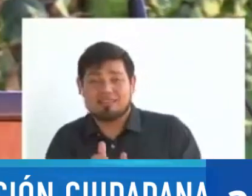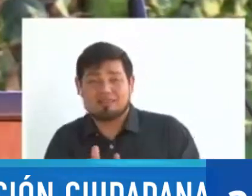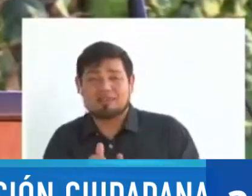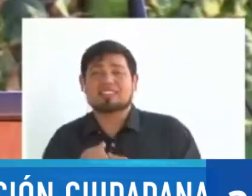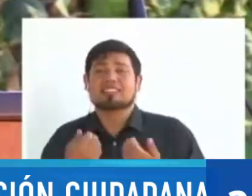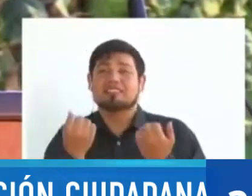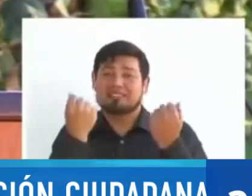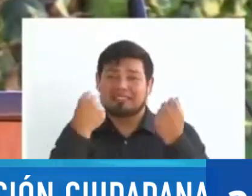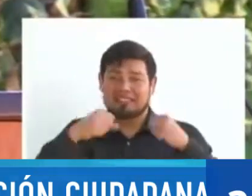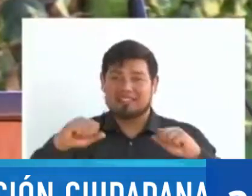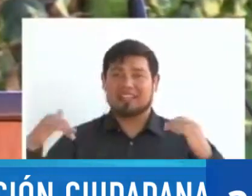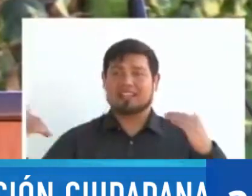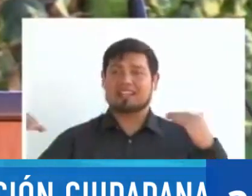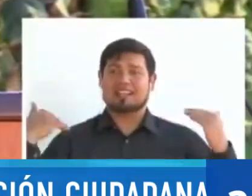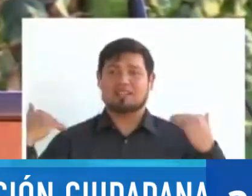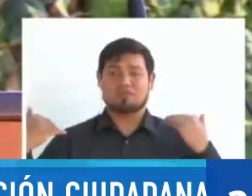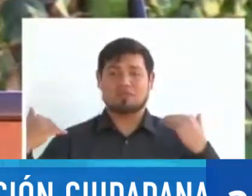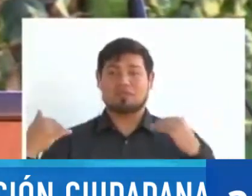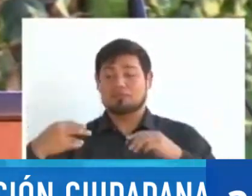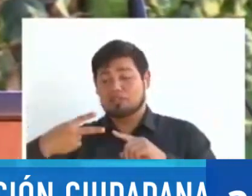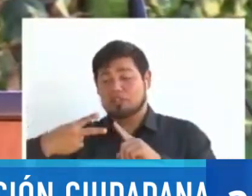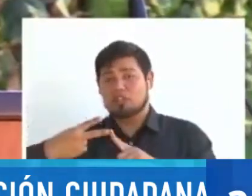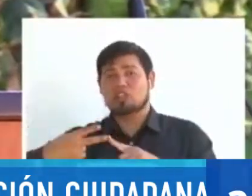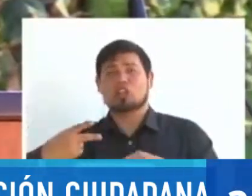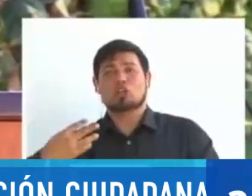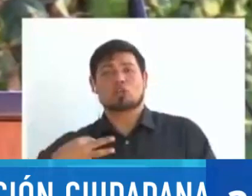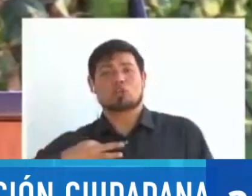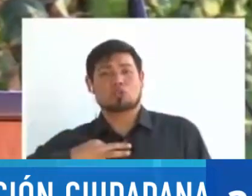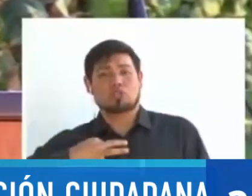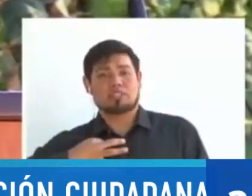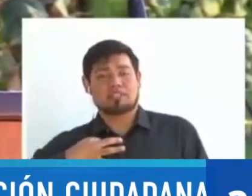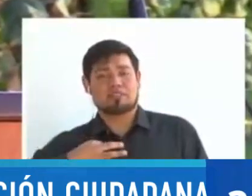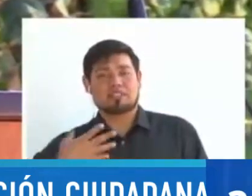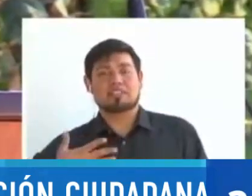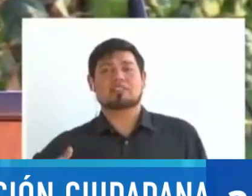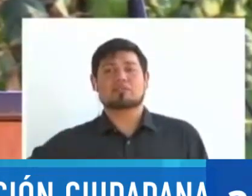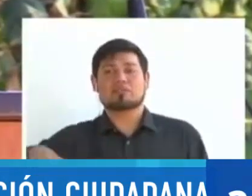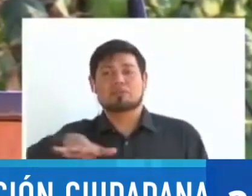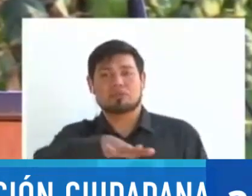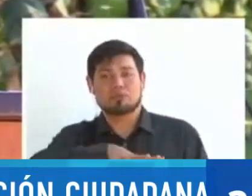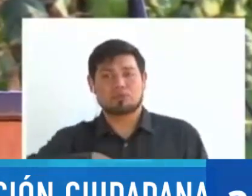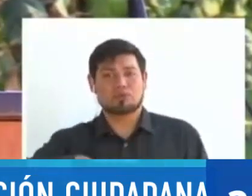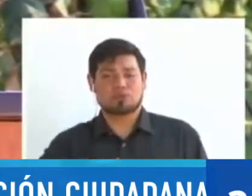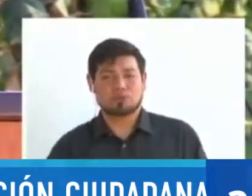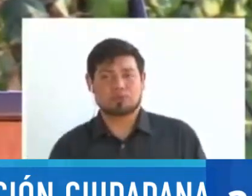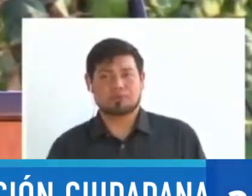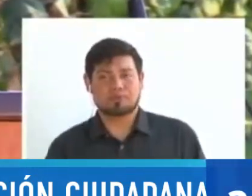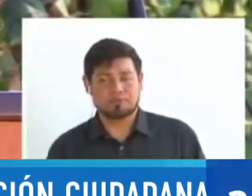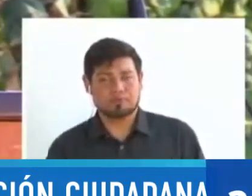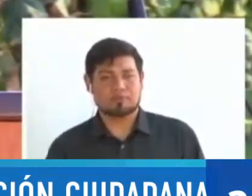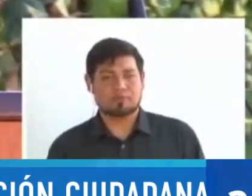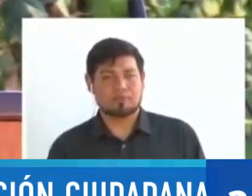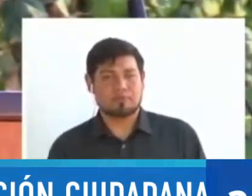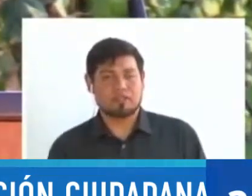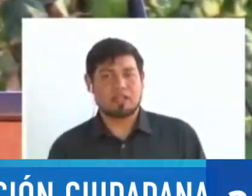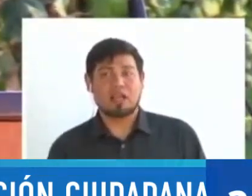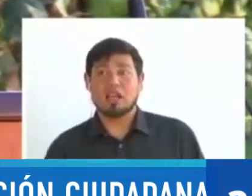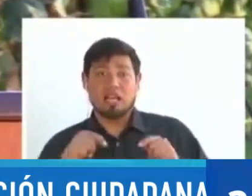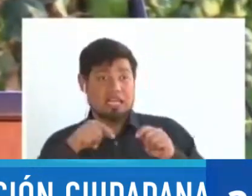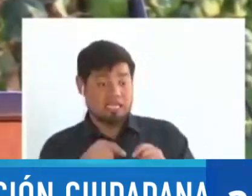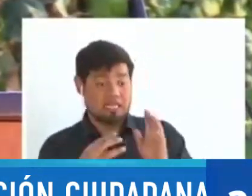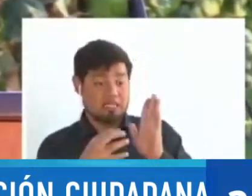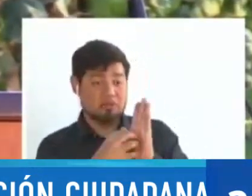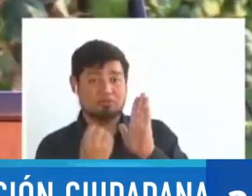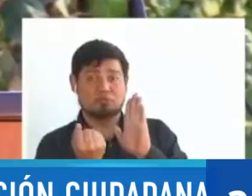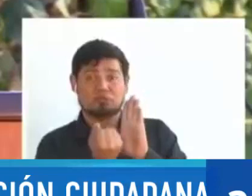social, que ha puesto a Valdivia en la historia también de nuestro país. Así que la huella valdiviana de este